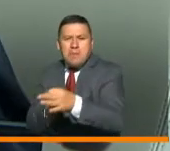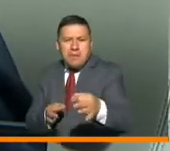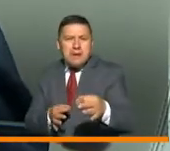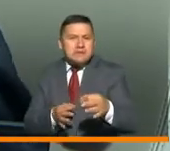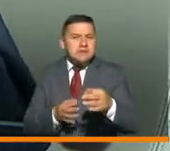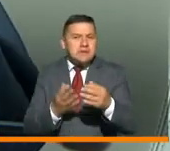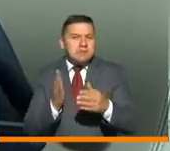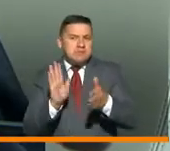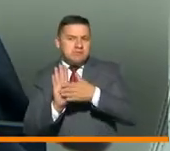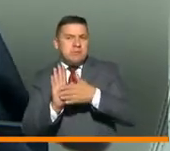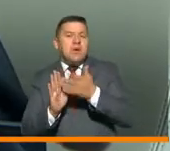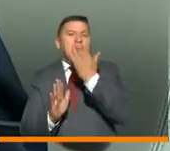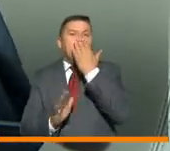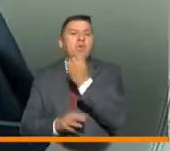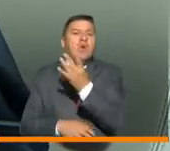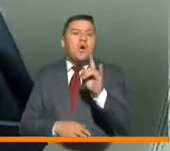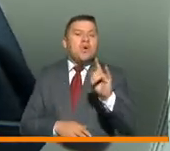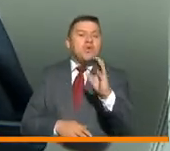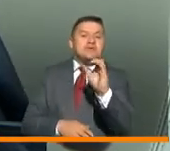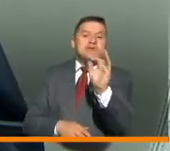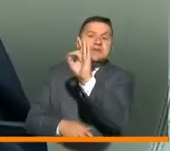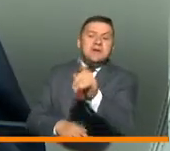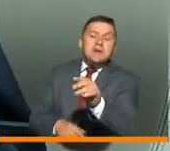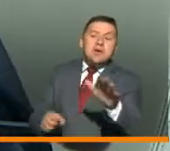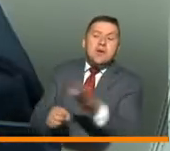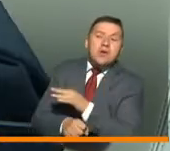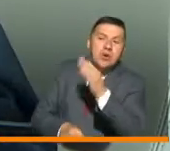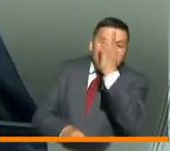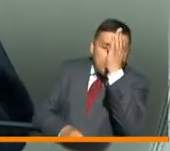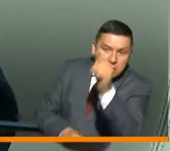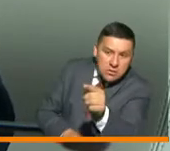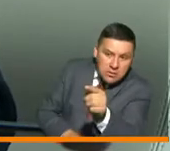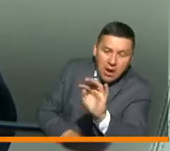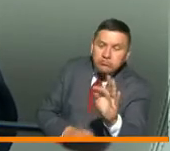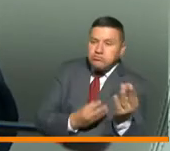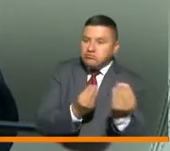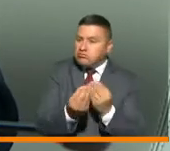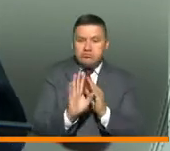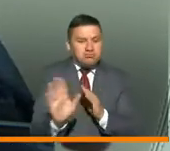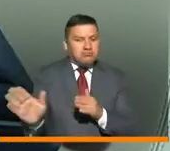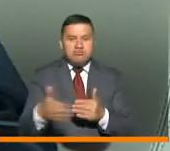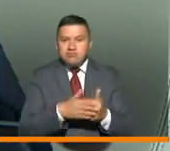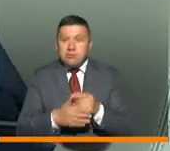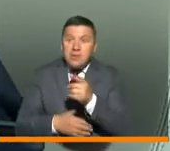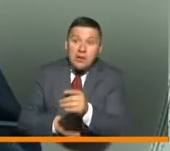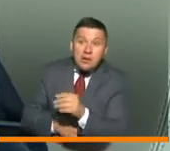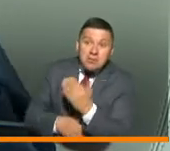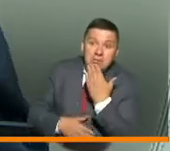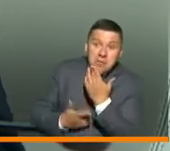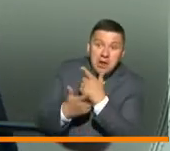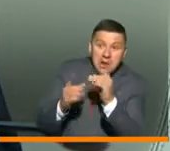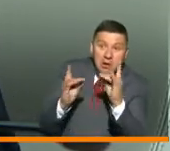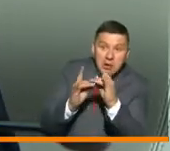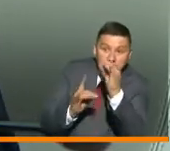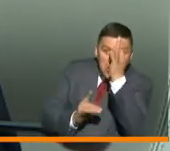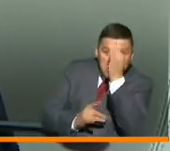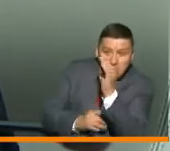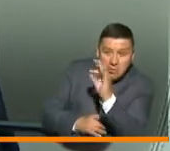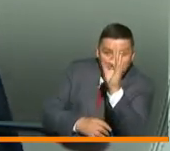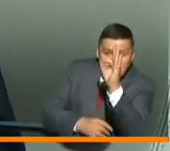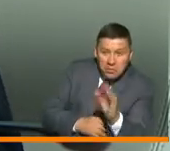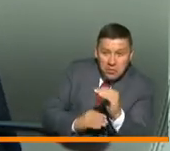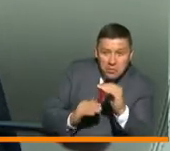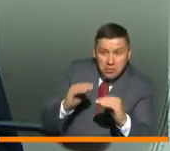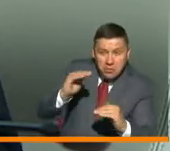dos variables, la ocupación de UCIs y el indicador de positividad, se encuentran en estos momentos en una fase de estudio en casa, mientras estas variables